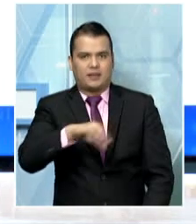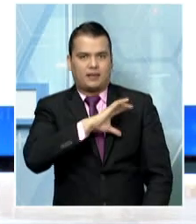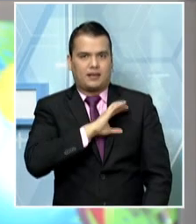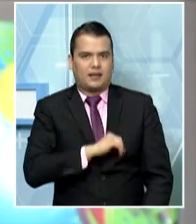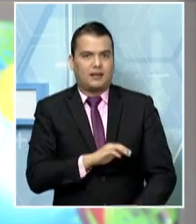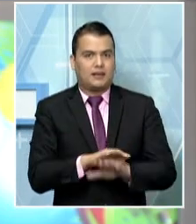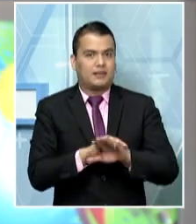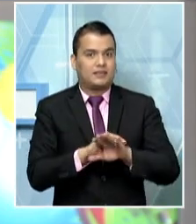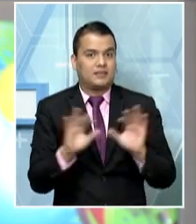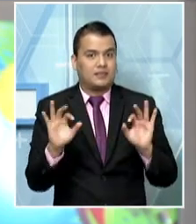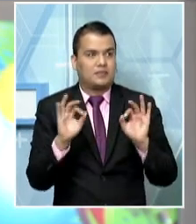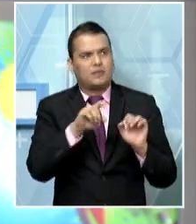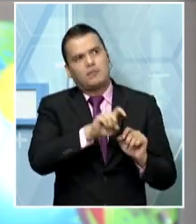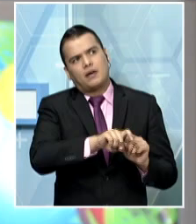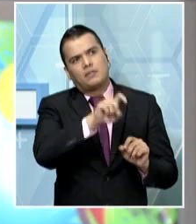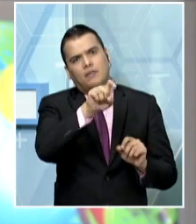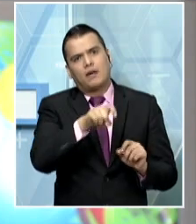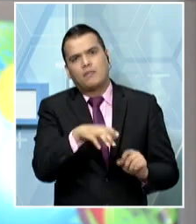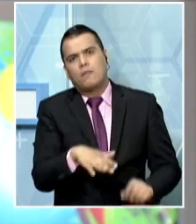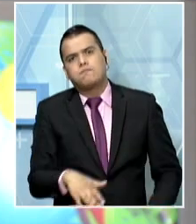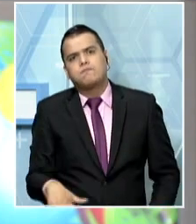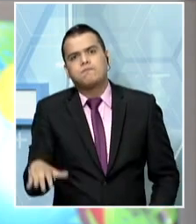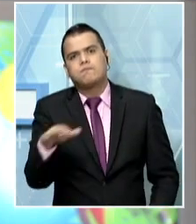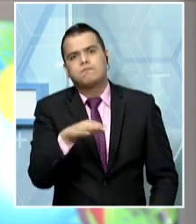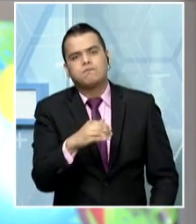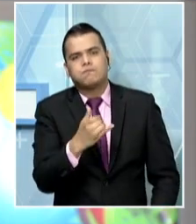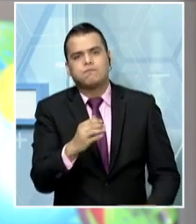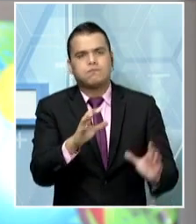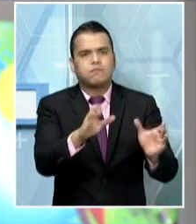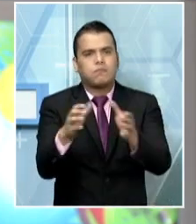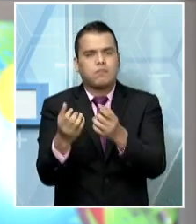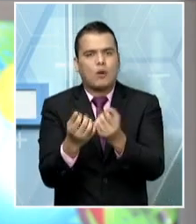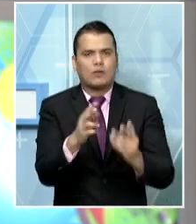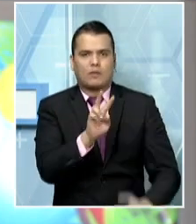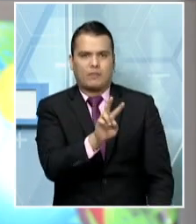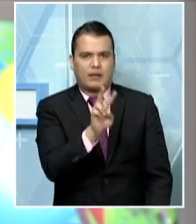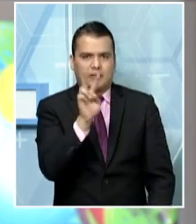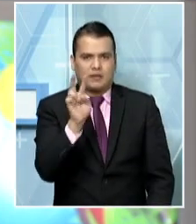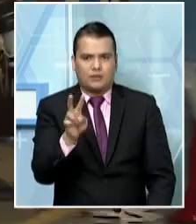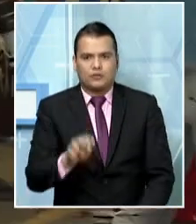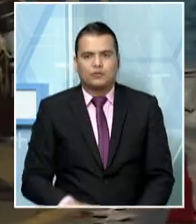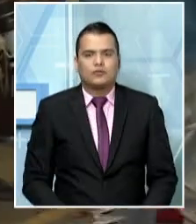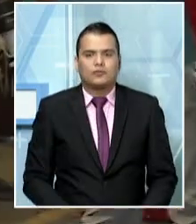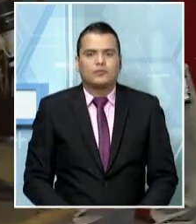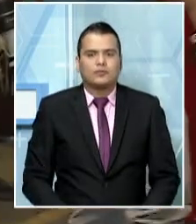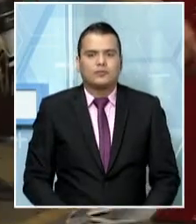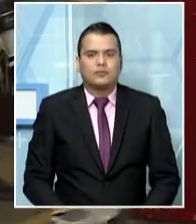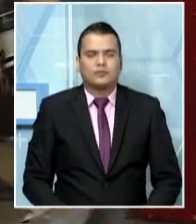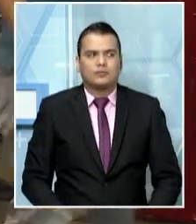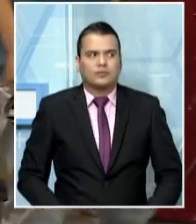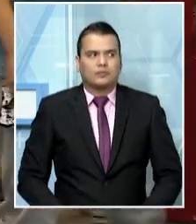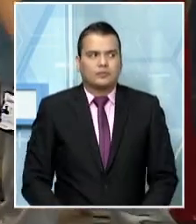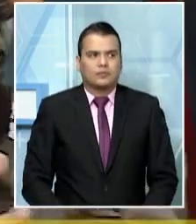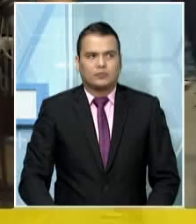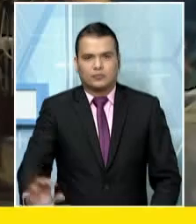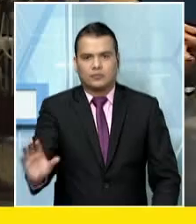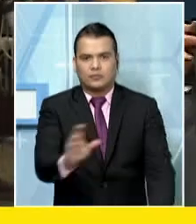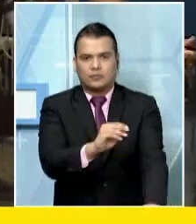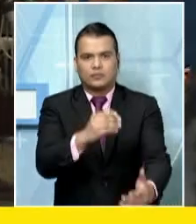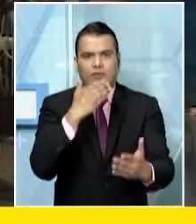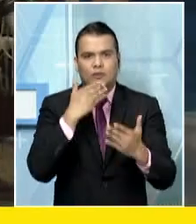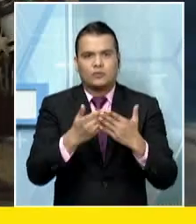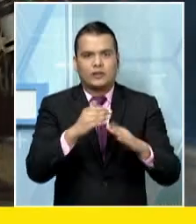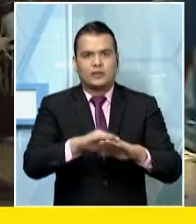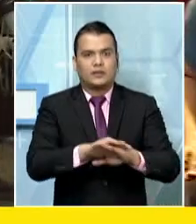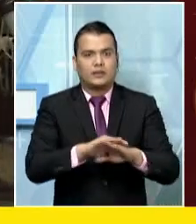del Valle y que recorrerá las 22 comunas de Cali en tres tipos de caravanas. Hola, ¿qué tal? Buenas tardes. Mire, pues a pesar de las